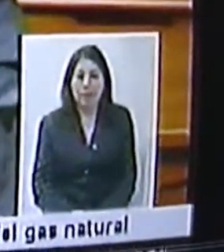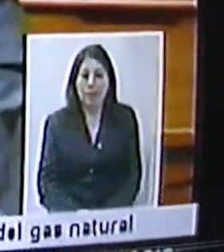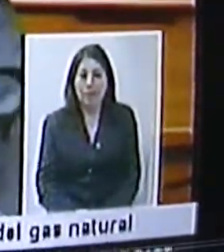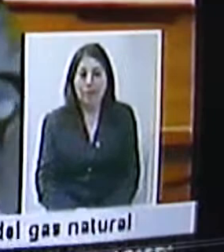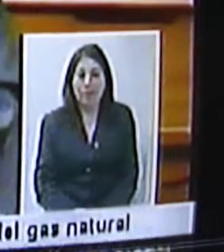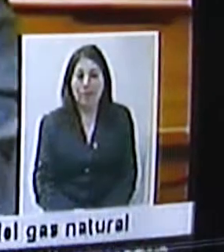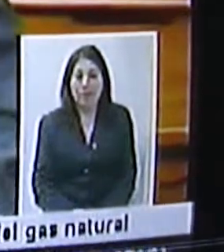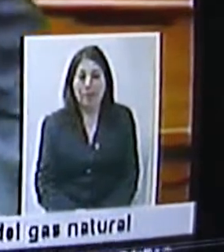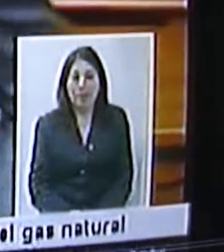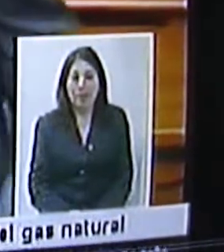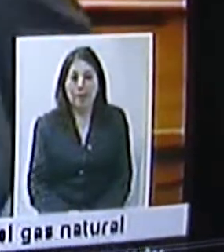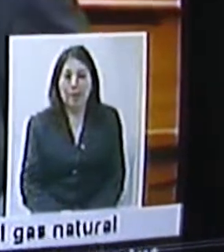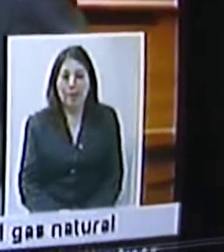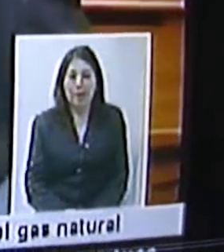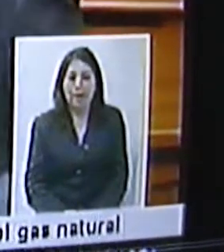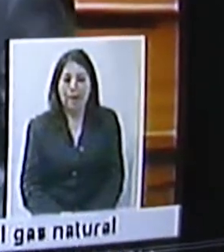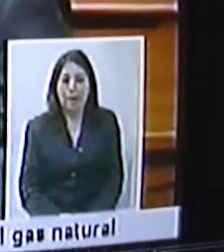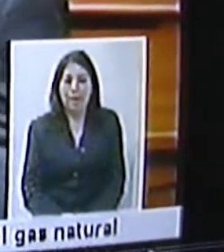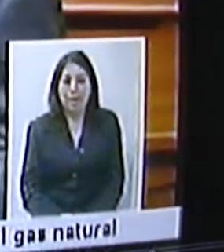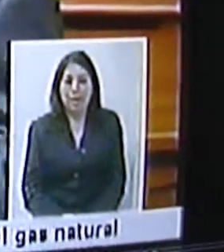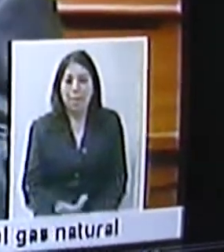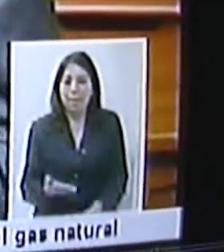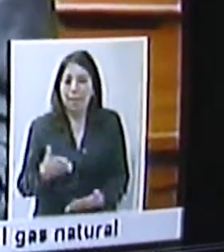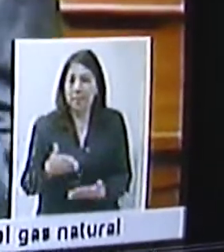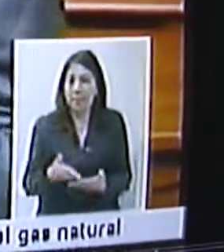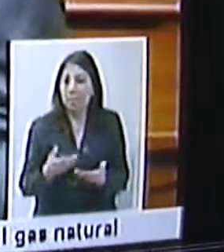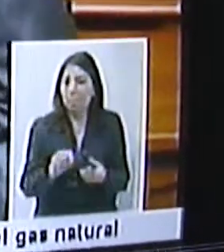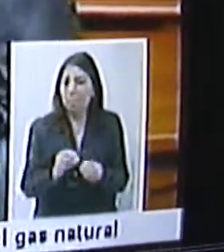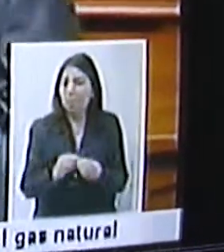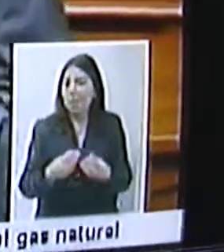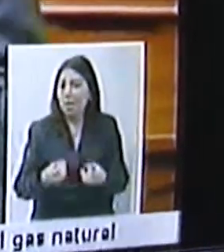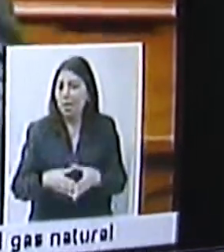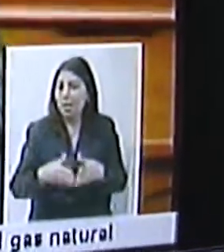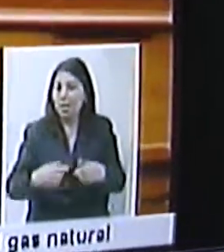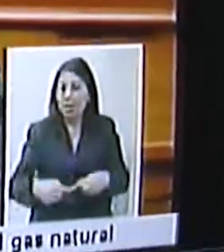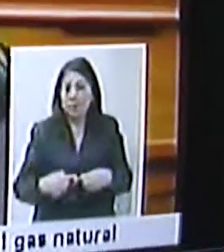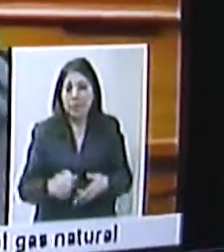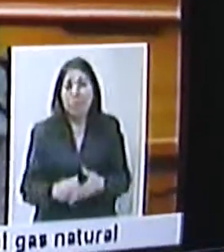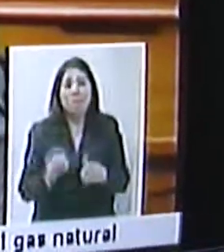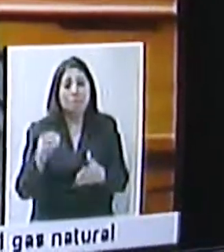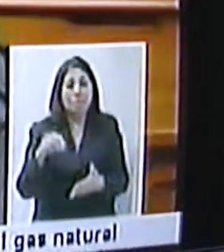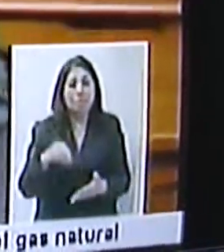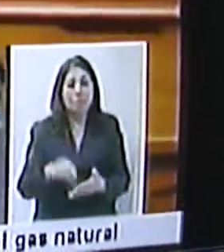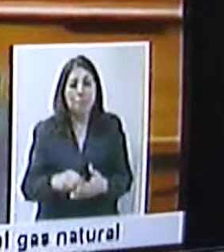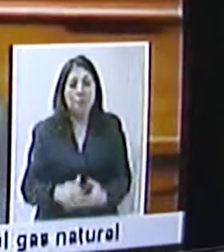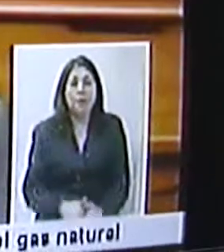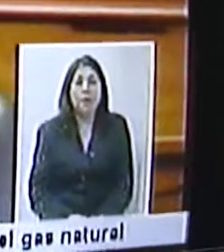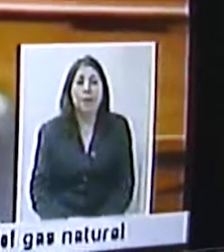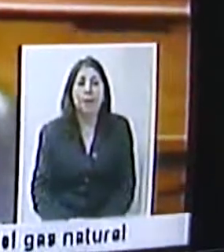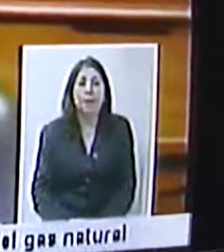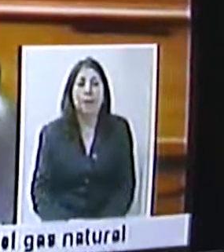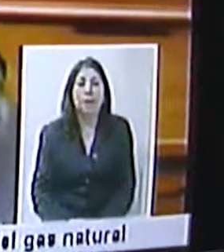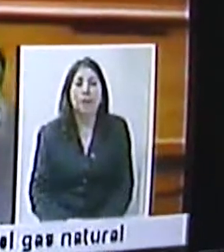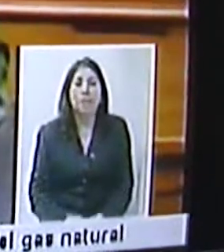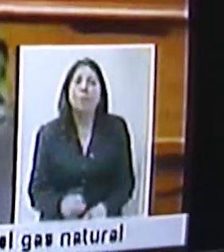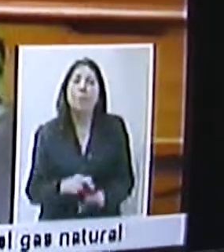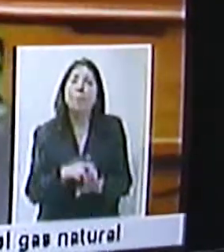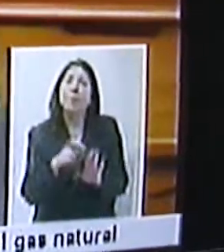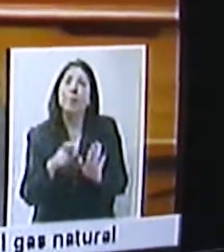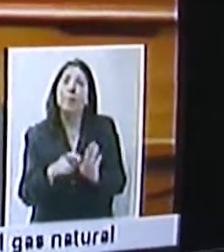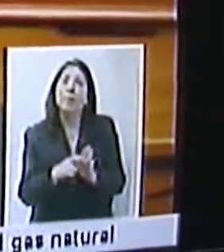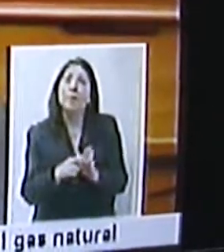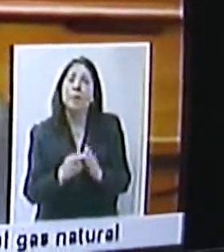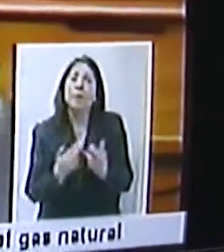¿por qué razón hemos llegado a este escenario de debate de contraponer proyectos,